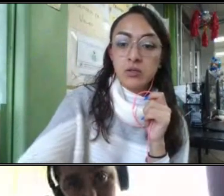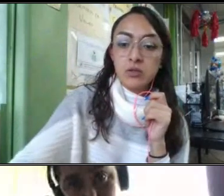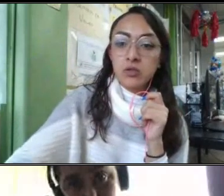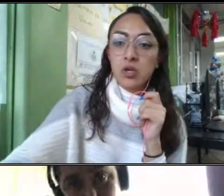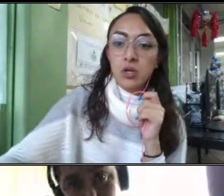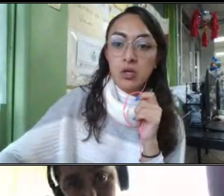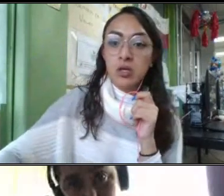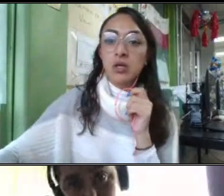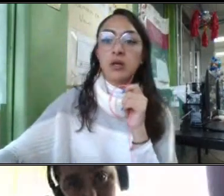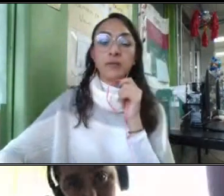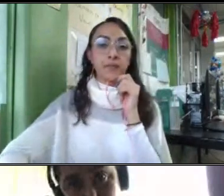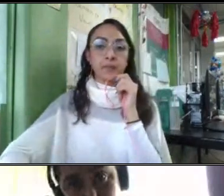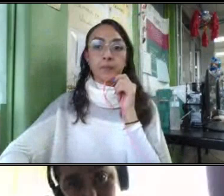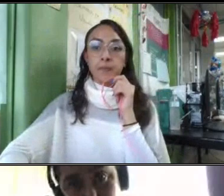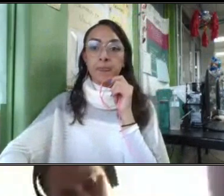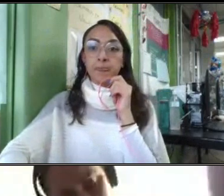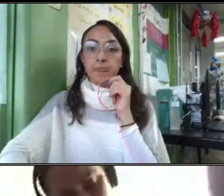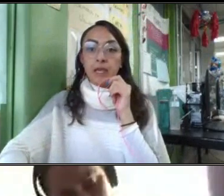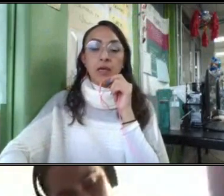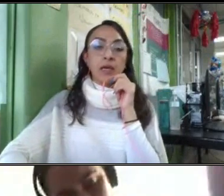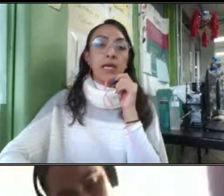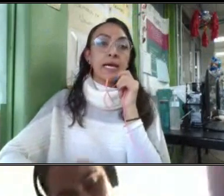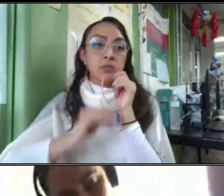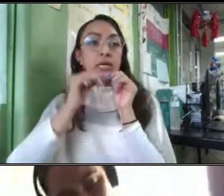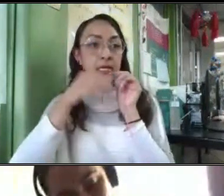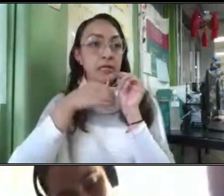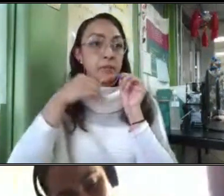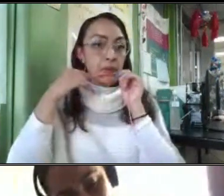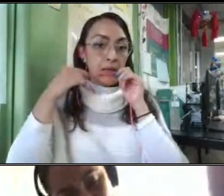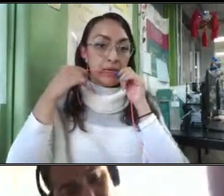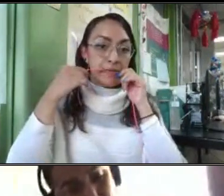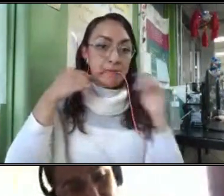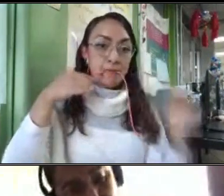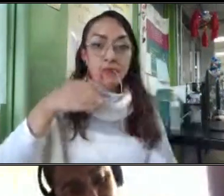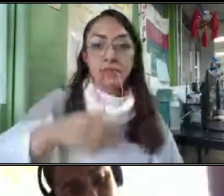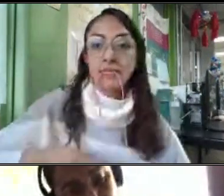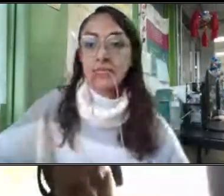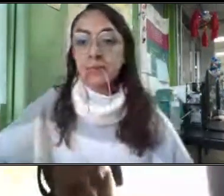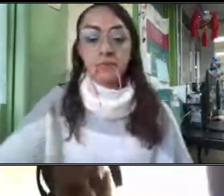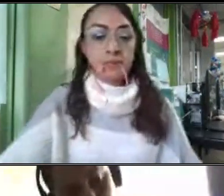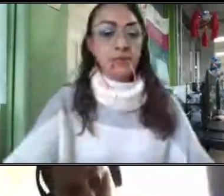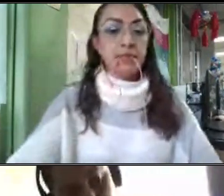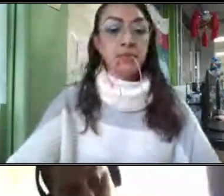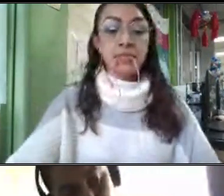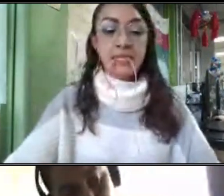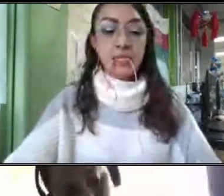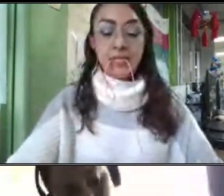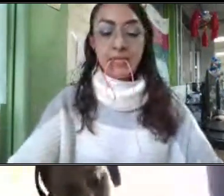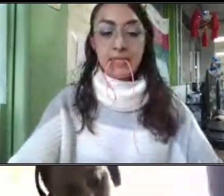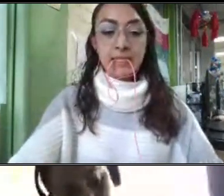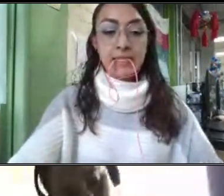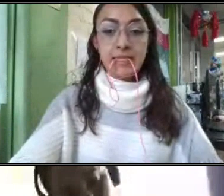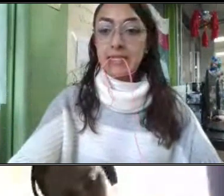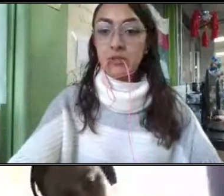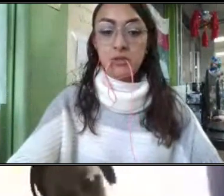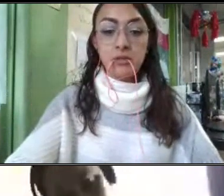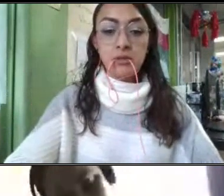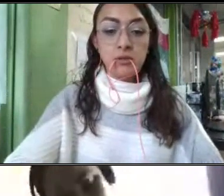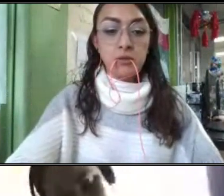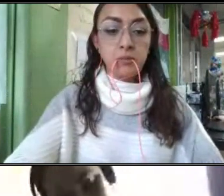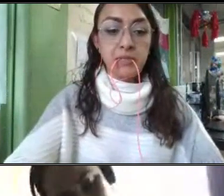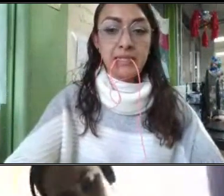Que son Después del movimiento que dijo maestra, perdón. gestualidad. Gracias. Entonces ya los tienen ahí en el chat.